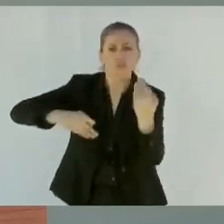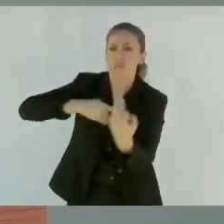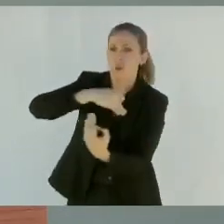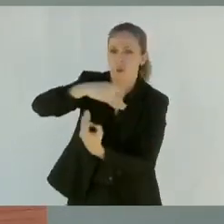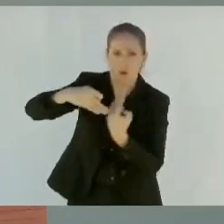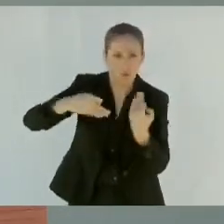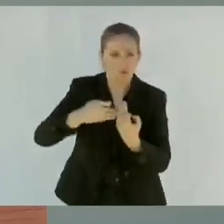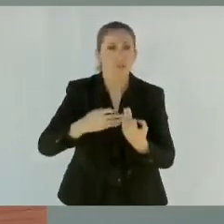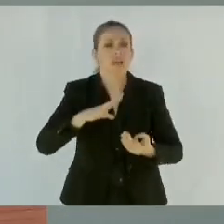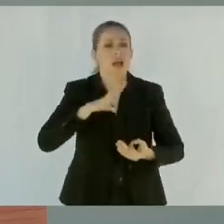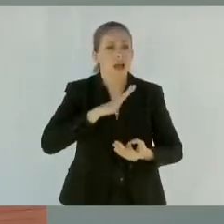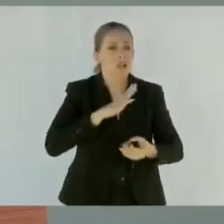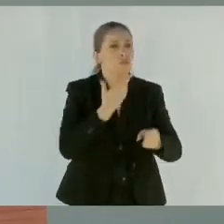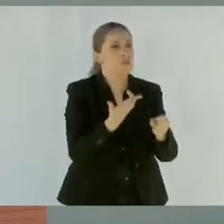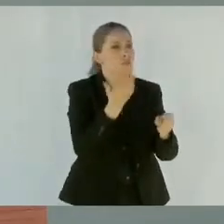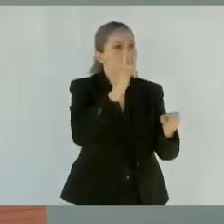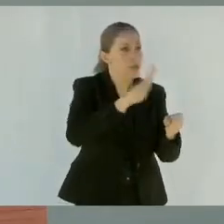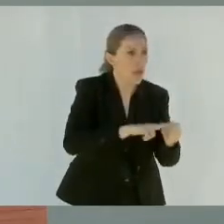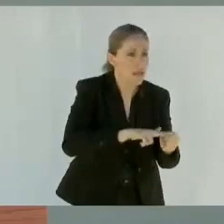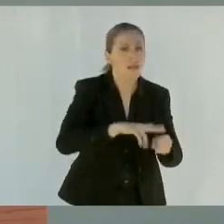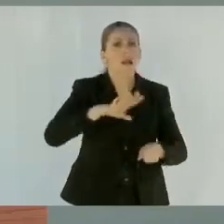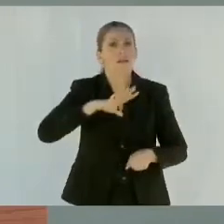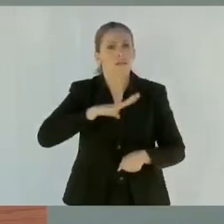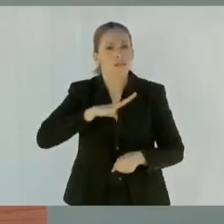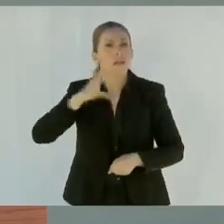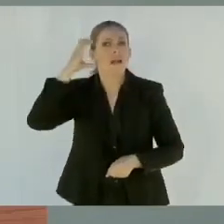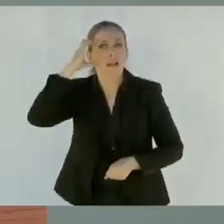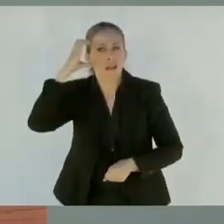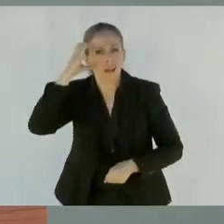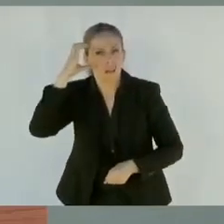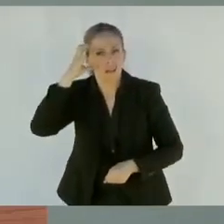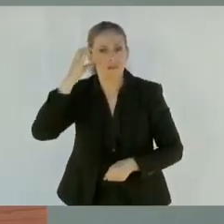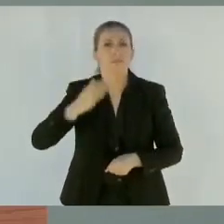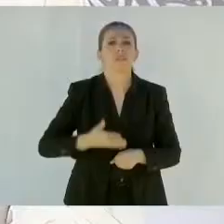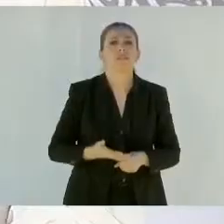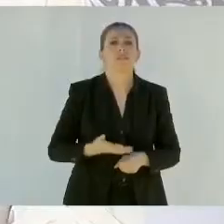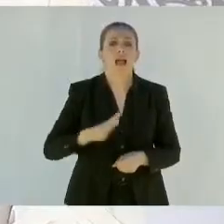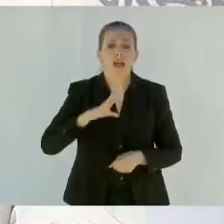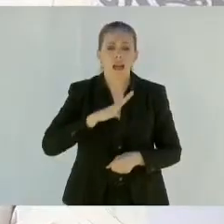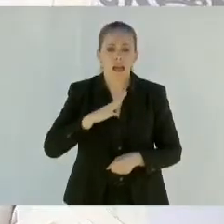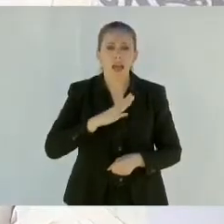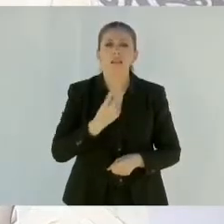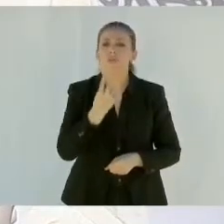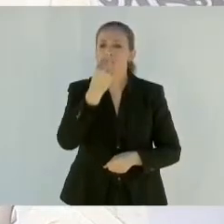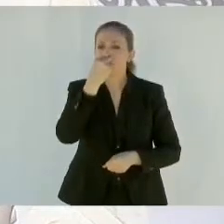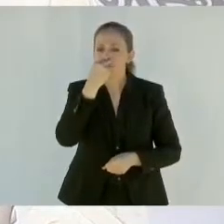equipada con ventilador y con médicos.